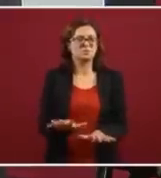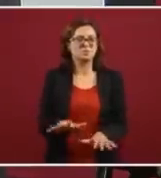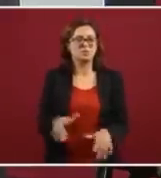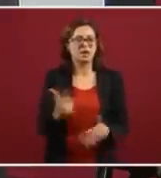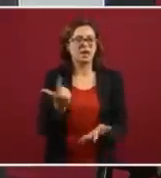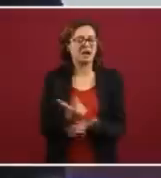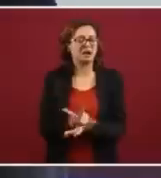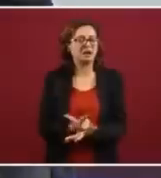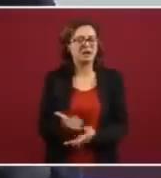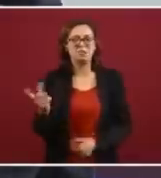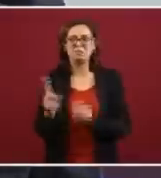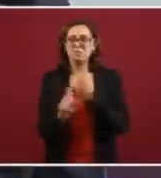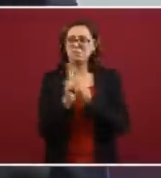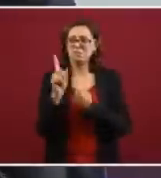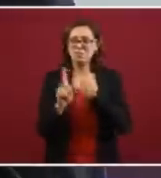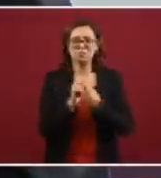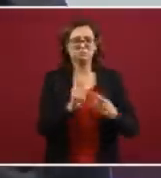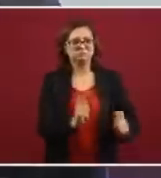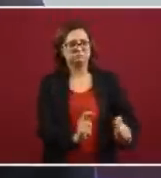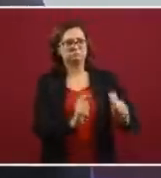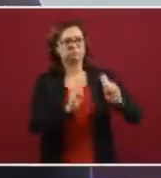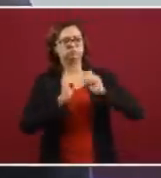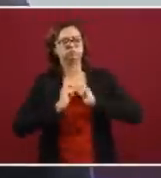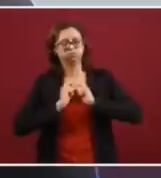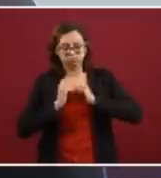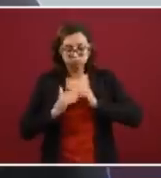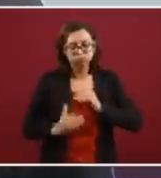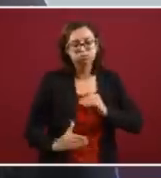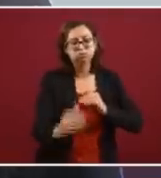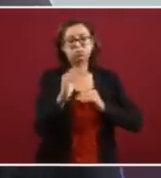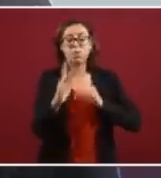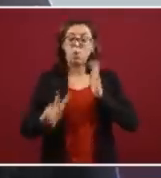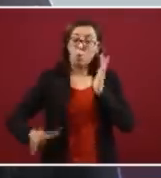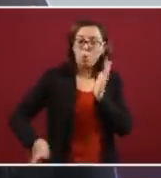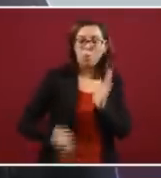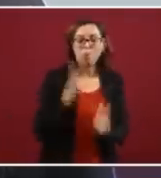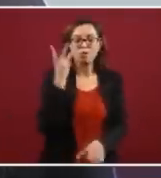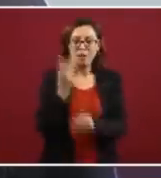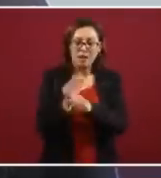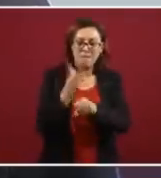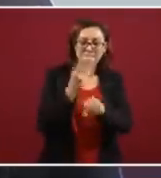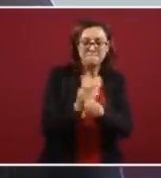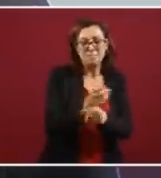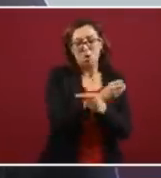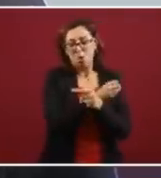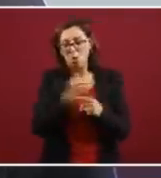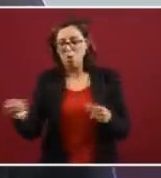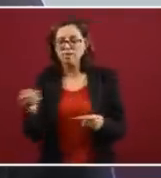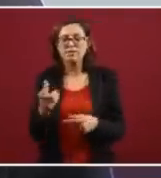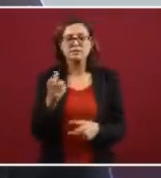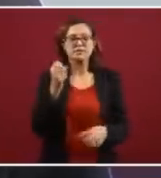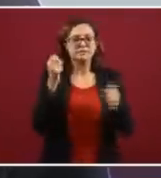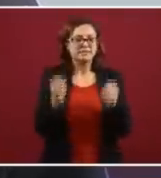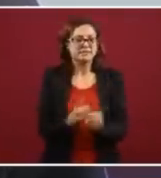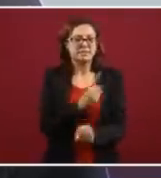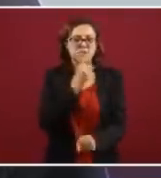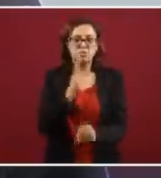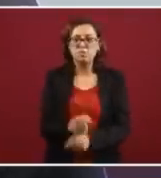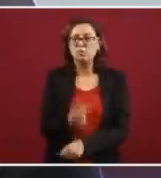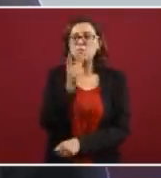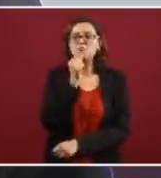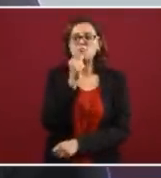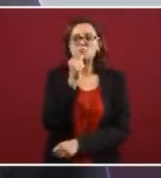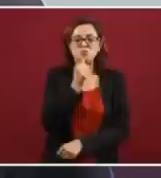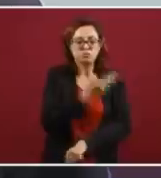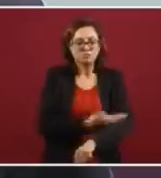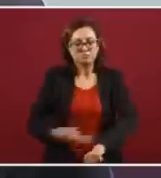que debemos, que estamos enfrentando para reordenar a los cuerpos de seguridad pública, sin